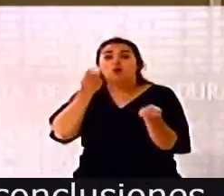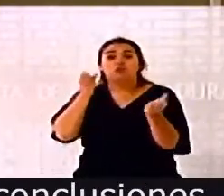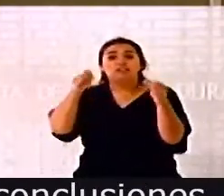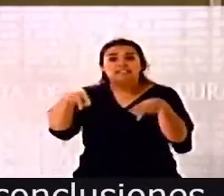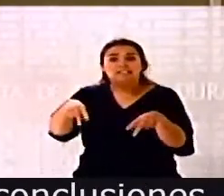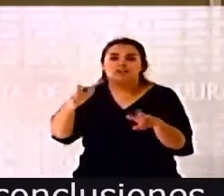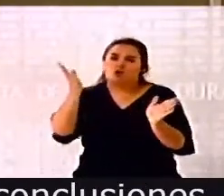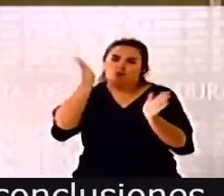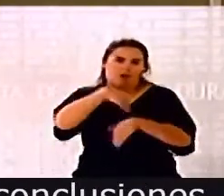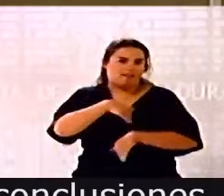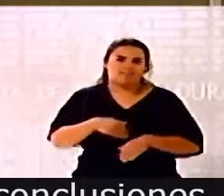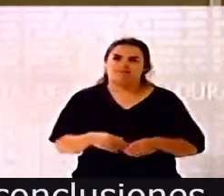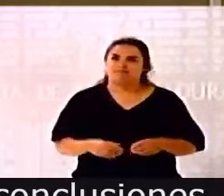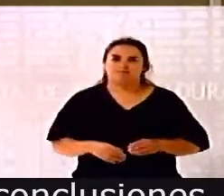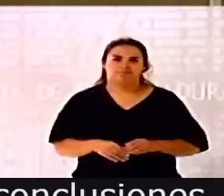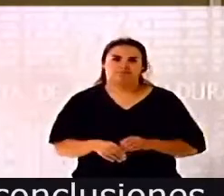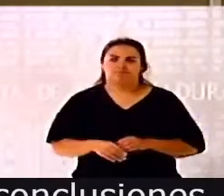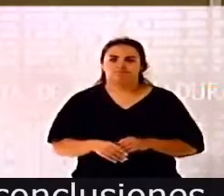descontrolada.